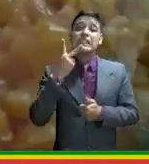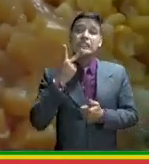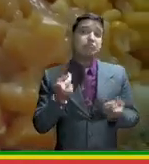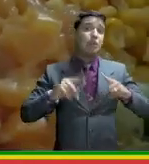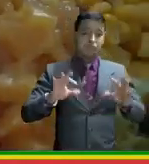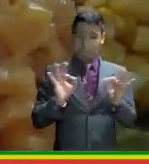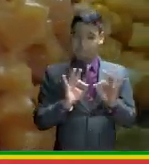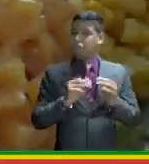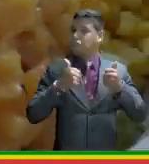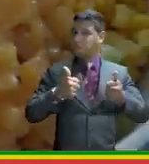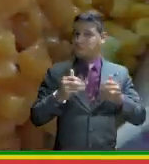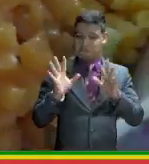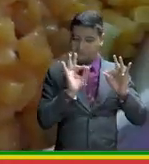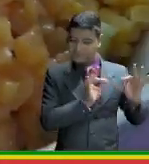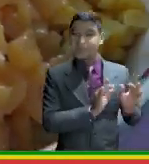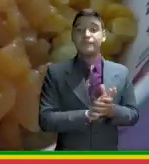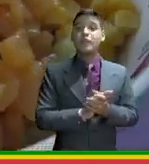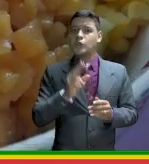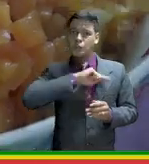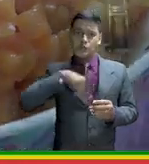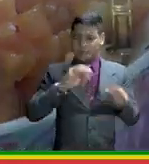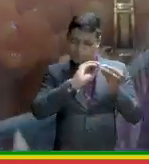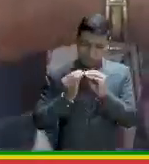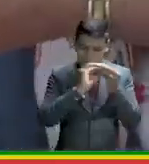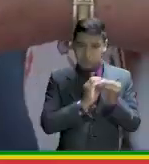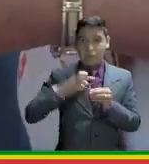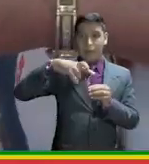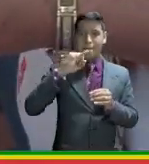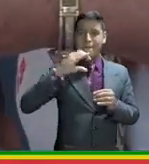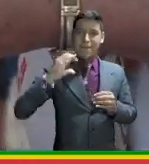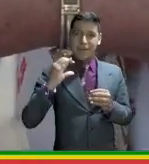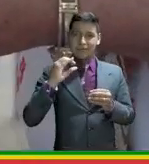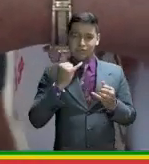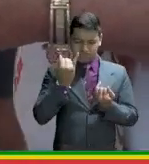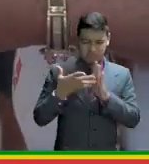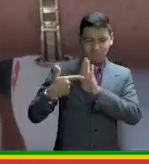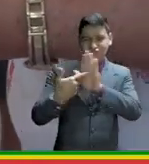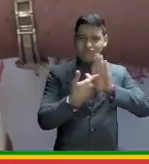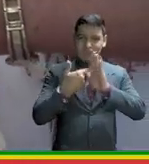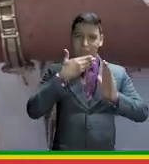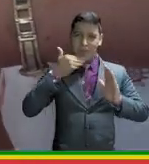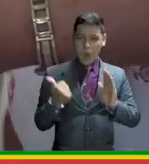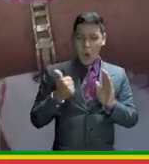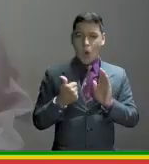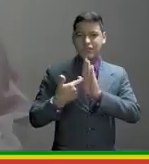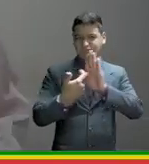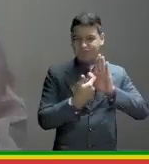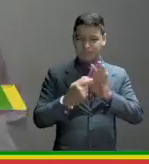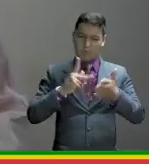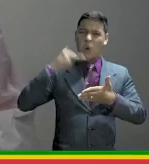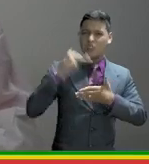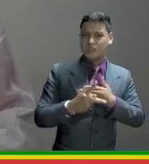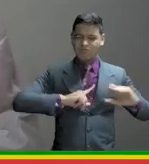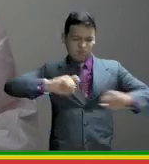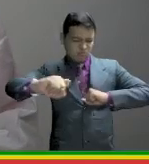y almorzar también con mucha variedad. Estamos siendo muy creativos en el PIT, mostrándoles nuestros mejores proyectos para